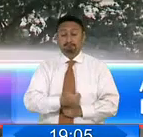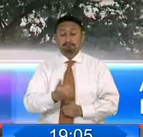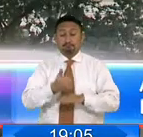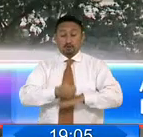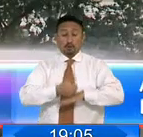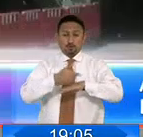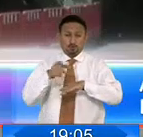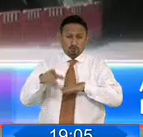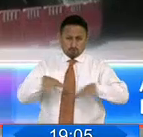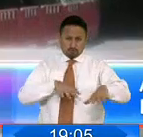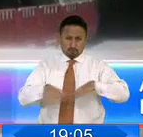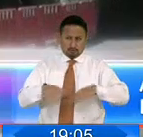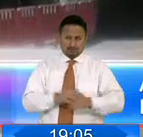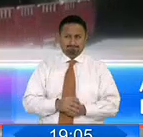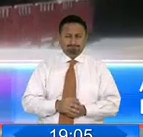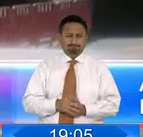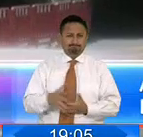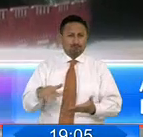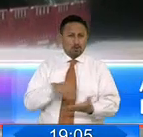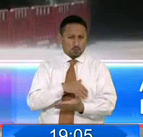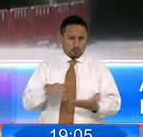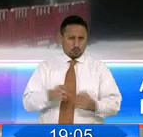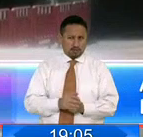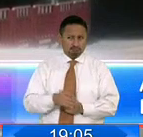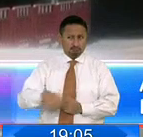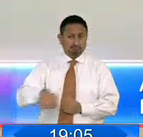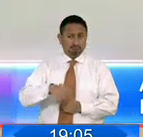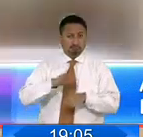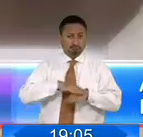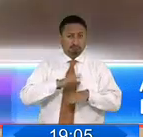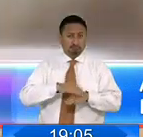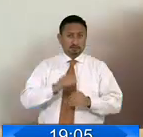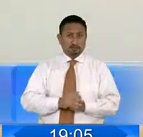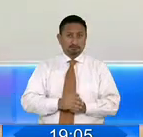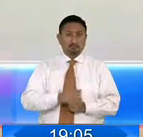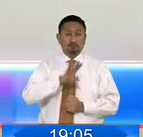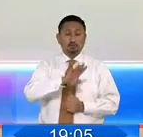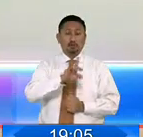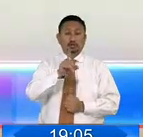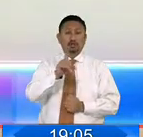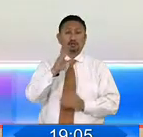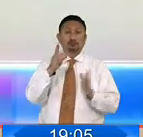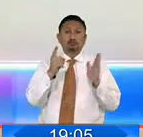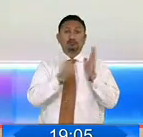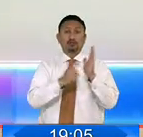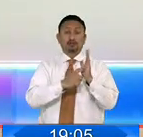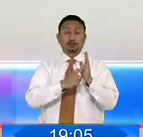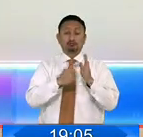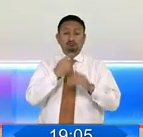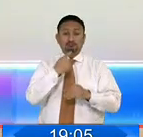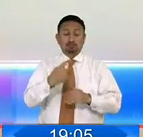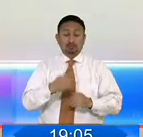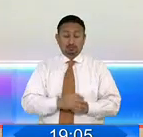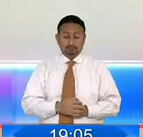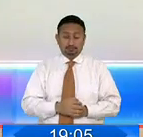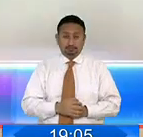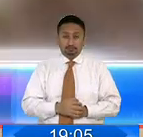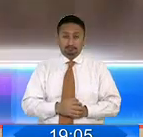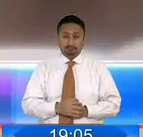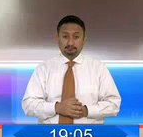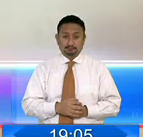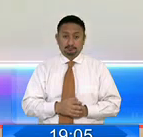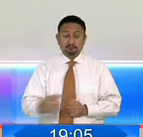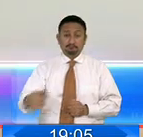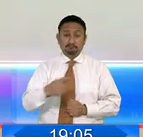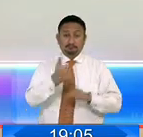autoridades y señalaron que existieron varias alertas fueron 41 alertas que se dieron no